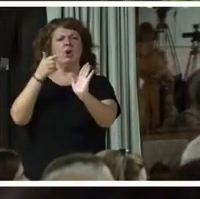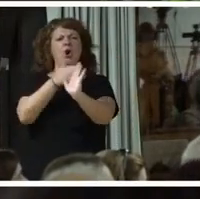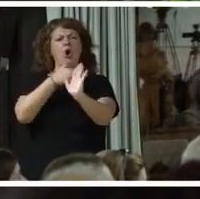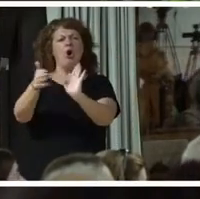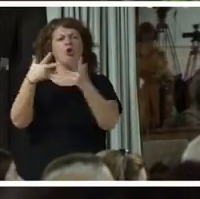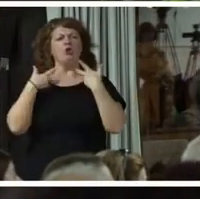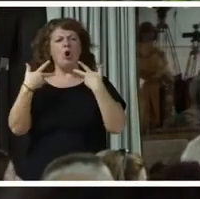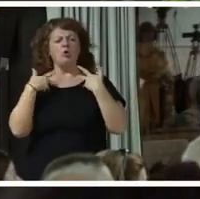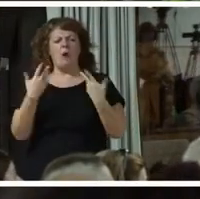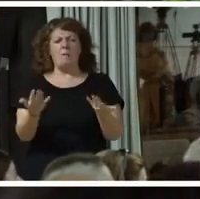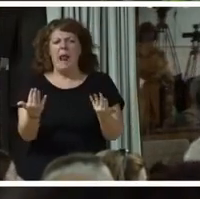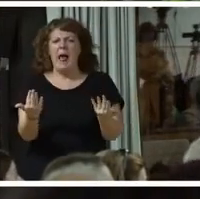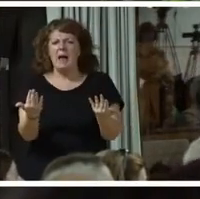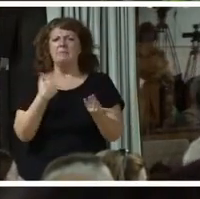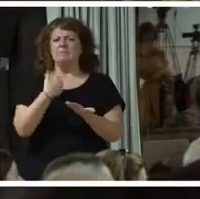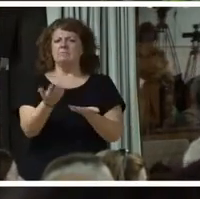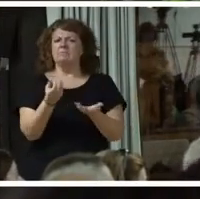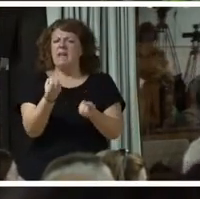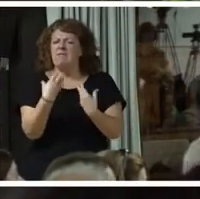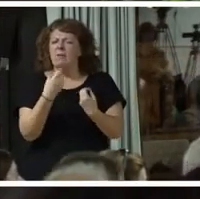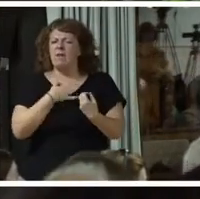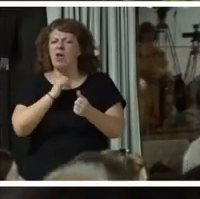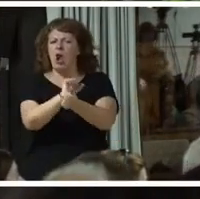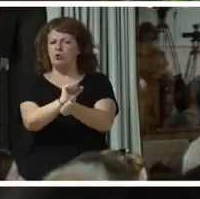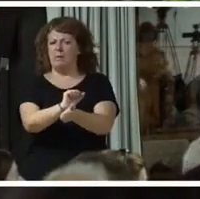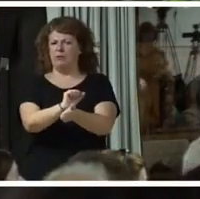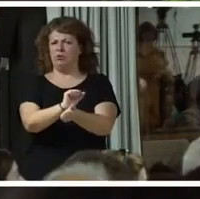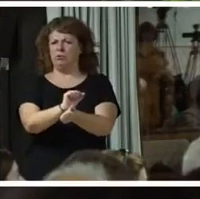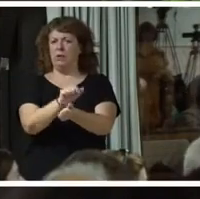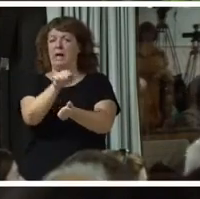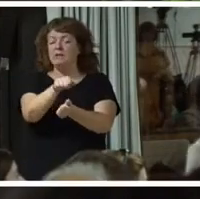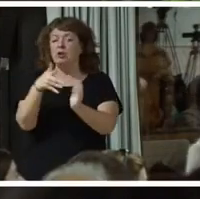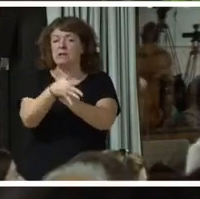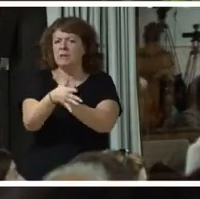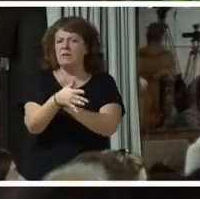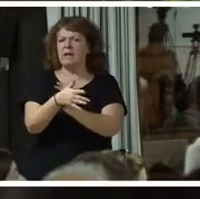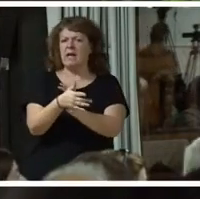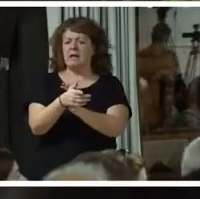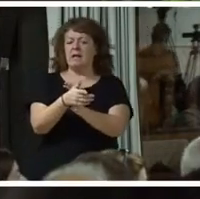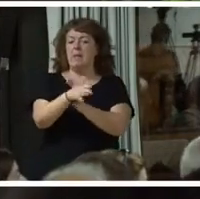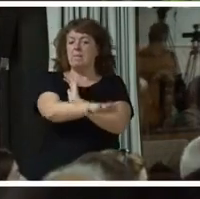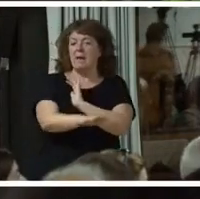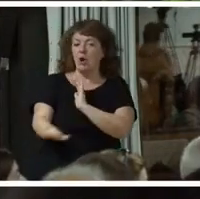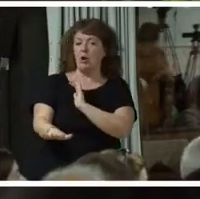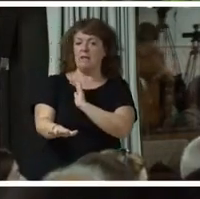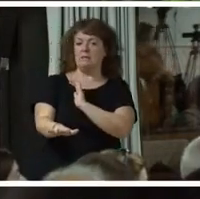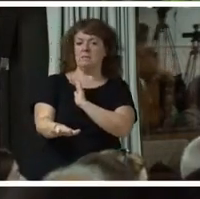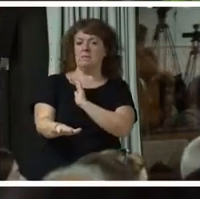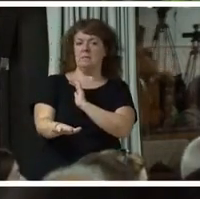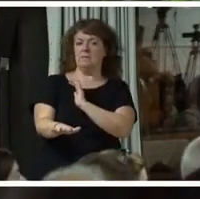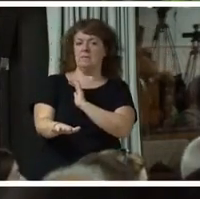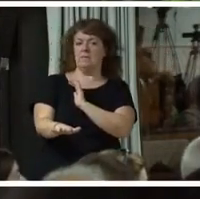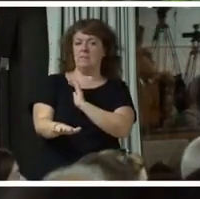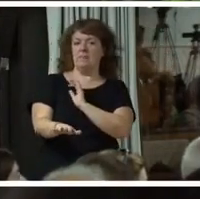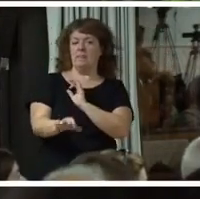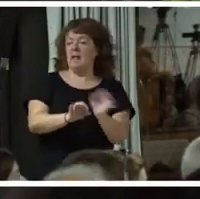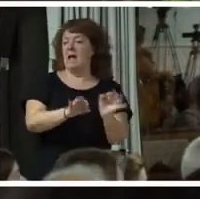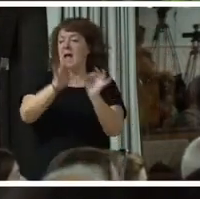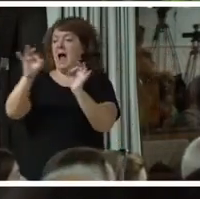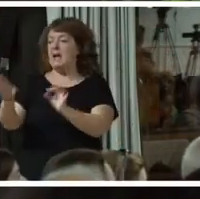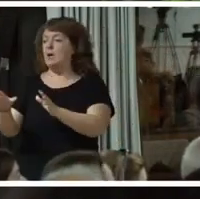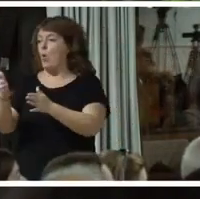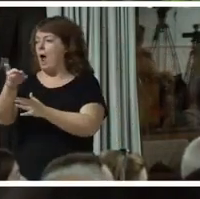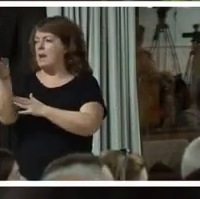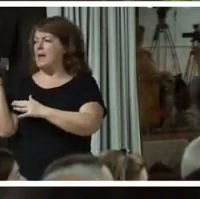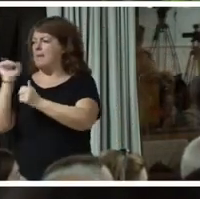de información para los presos eso significa que los menores Eh Al igual que el resto de